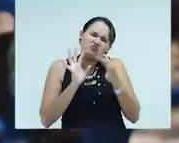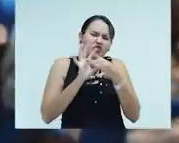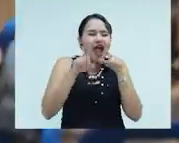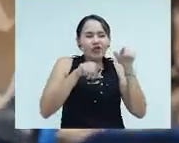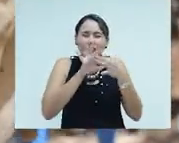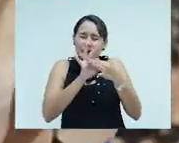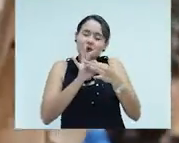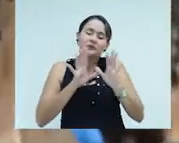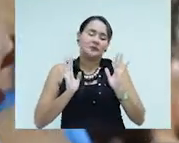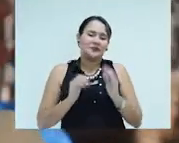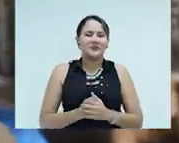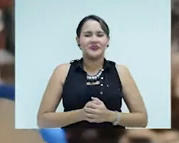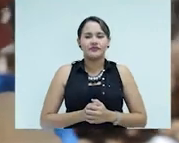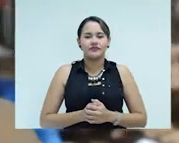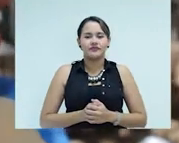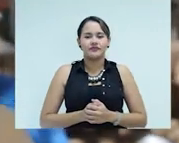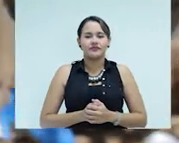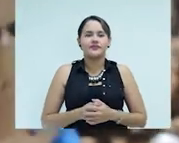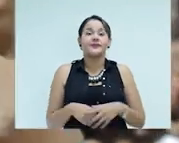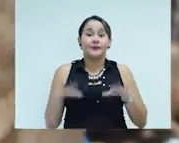varios.